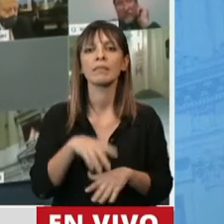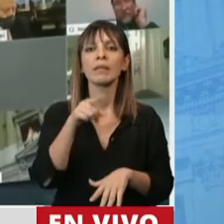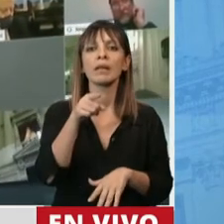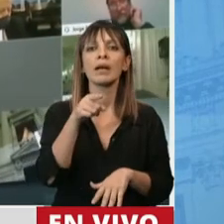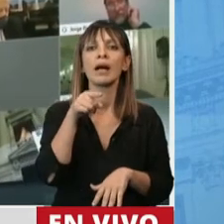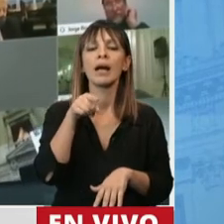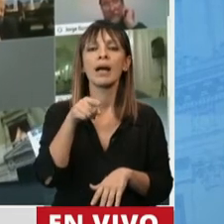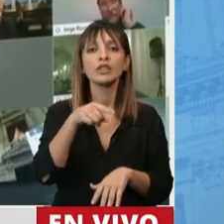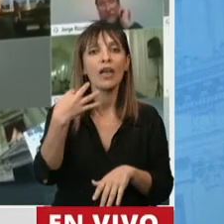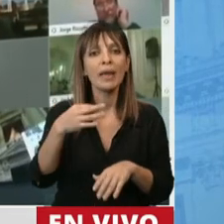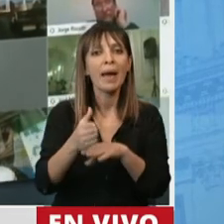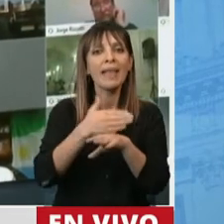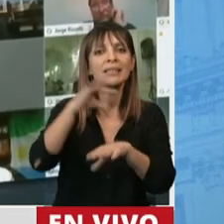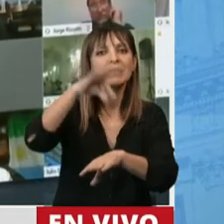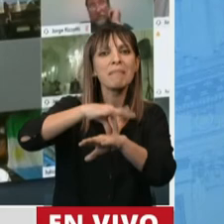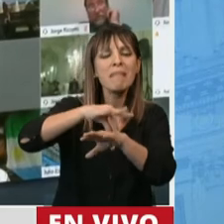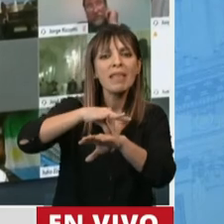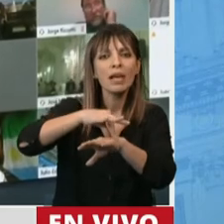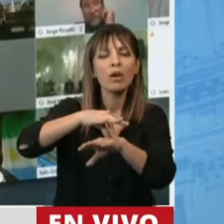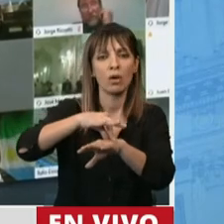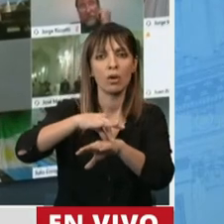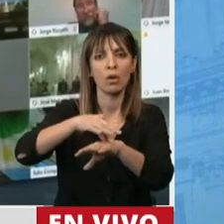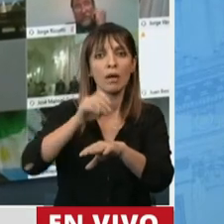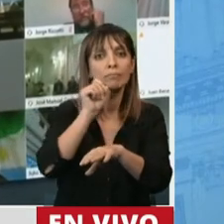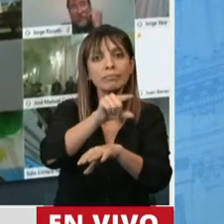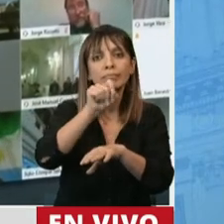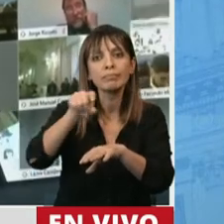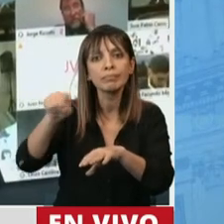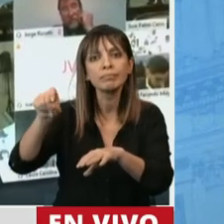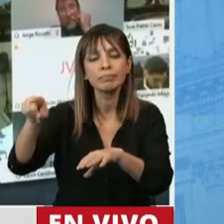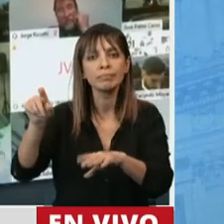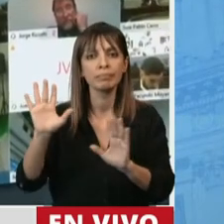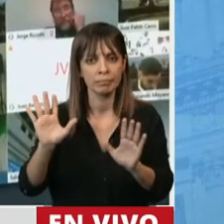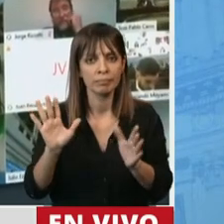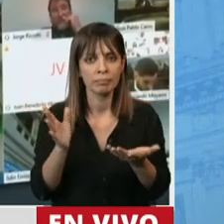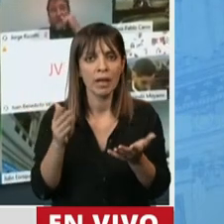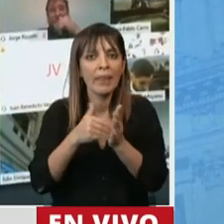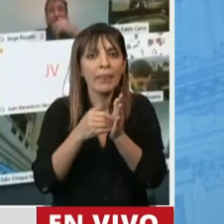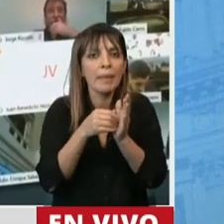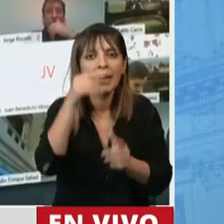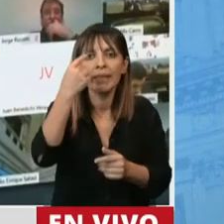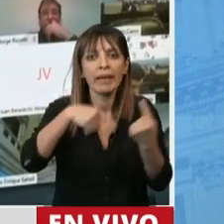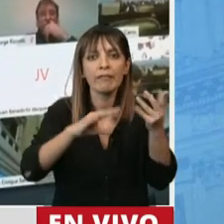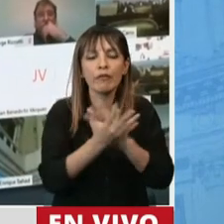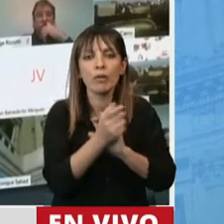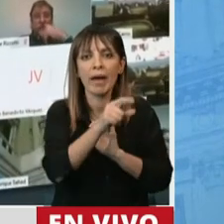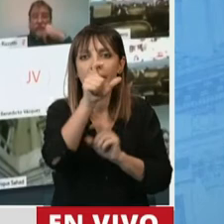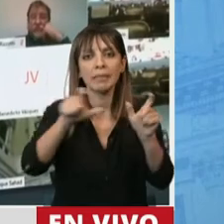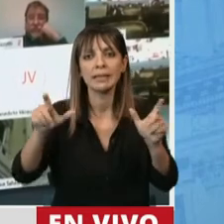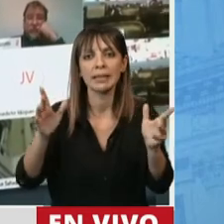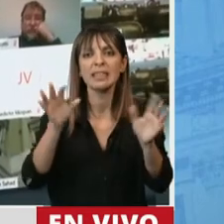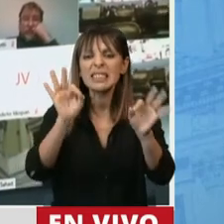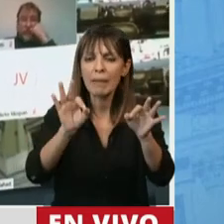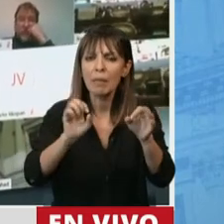ser evaluada por el médico tratante en cada caso, teniendo en cuenta las variables de cada paciente. Como sabemos, la enfermedad del coronavirus